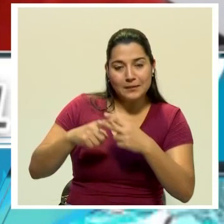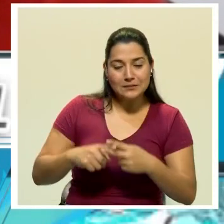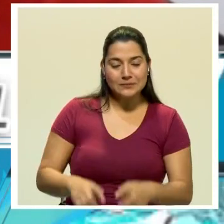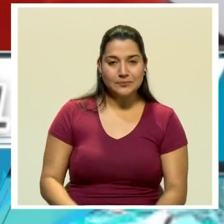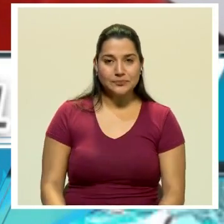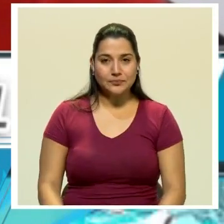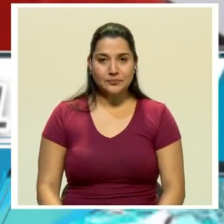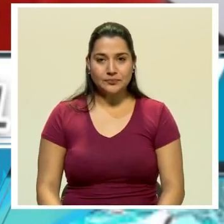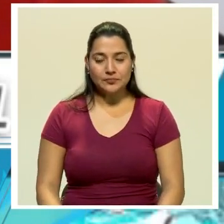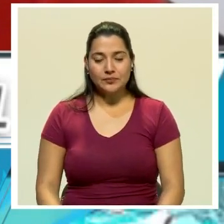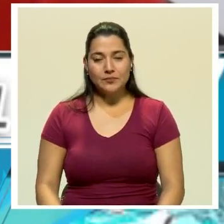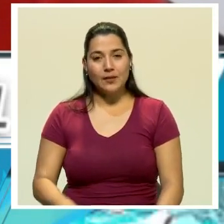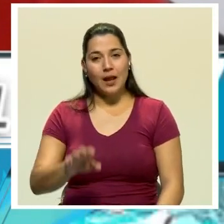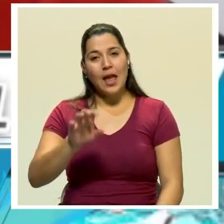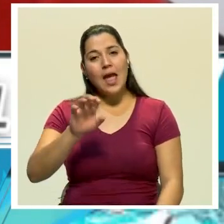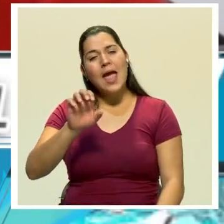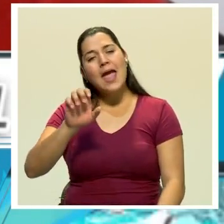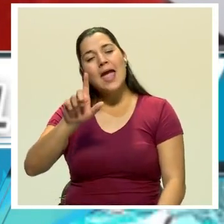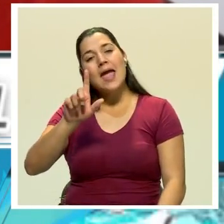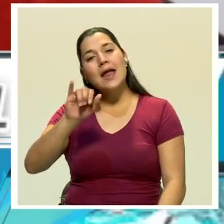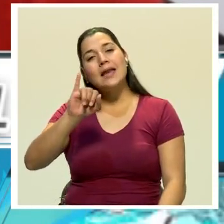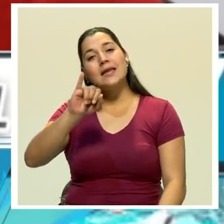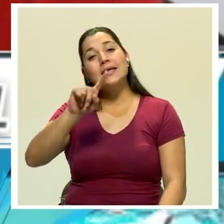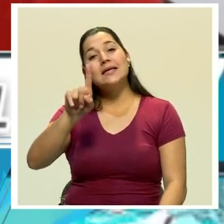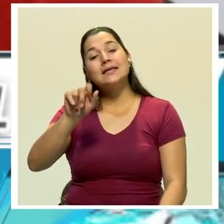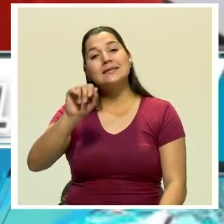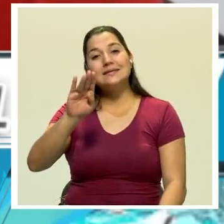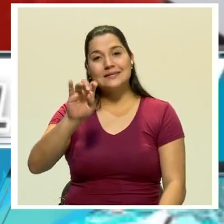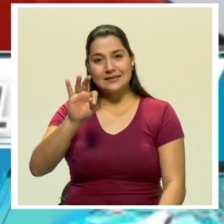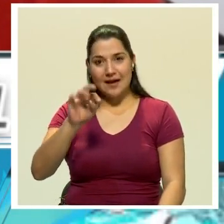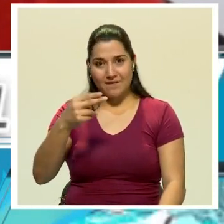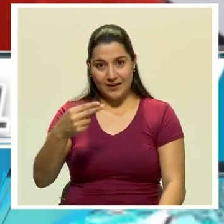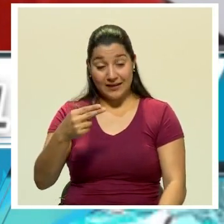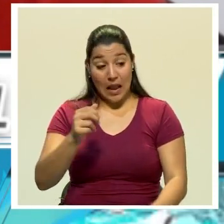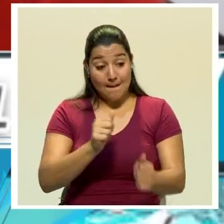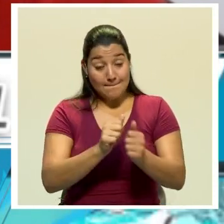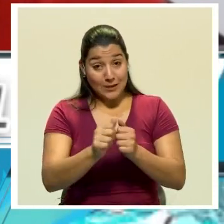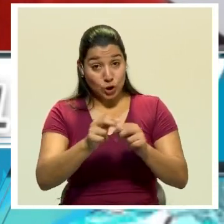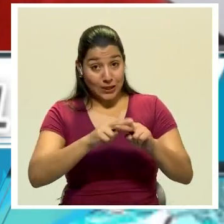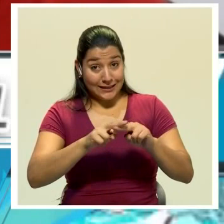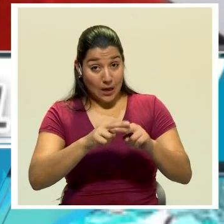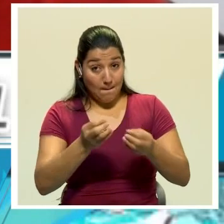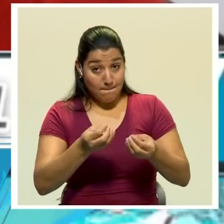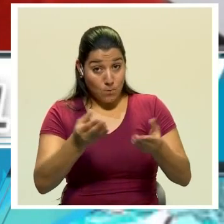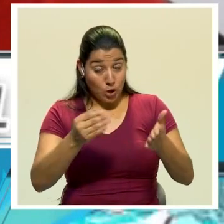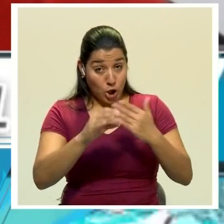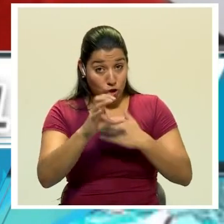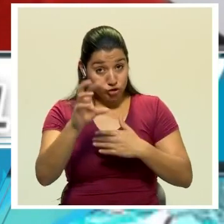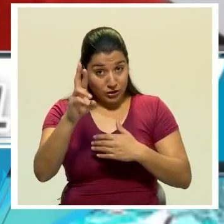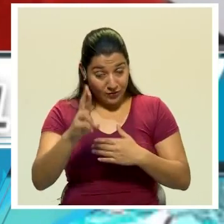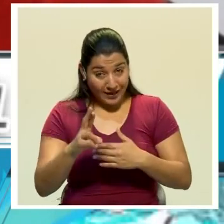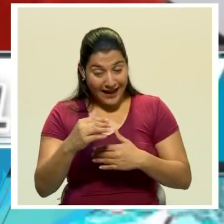pago. Doña Elizabeth, la mayoría de los trenes públicos en el mundo tienen subsidio estatal.